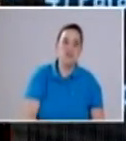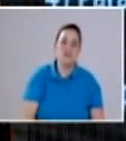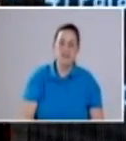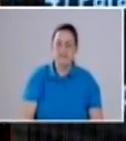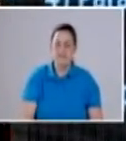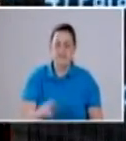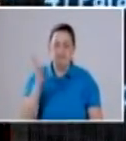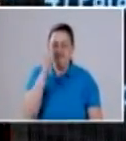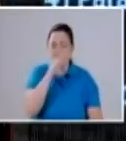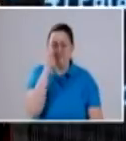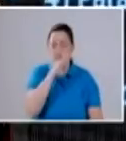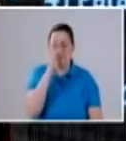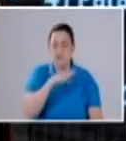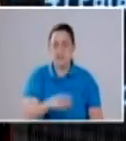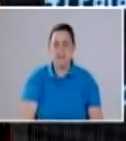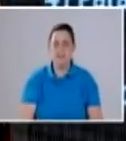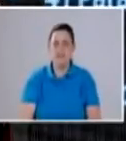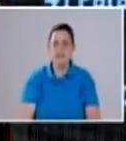si